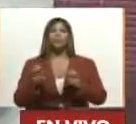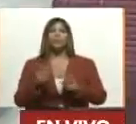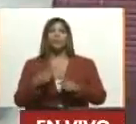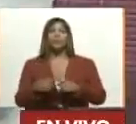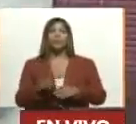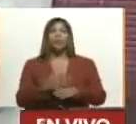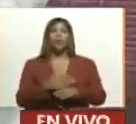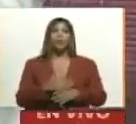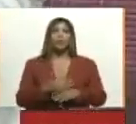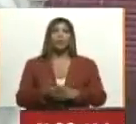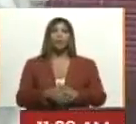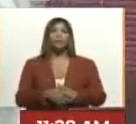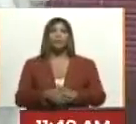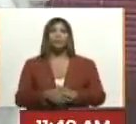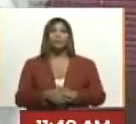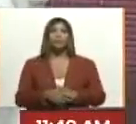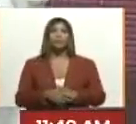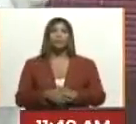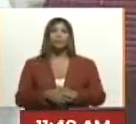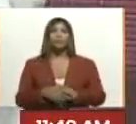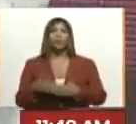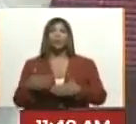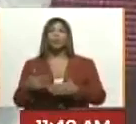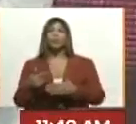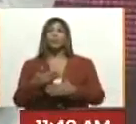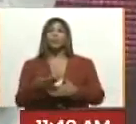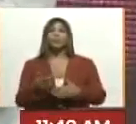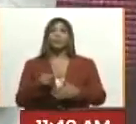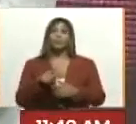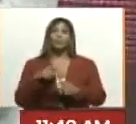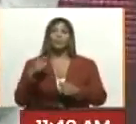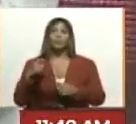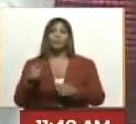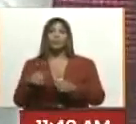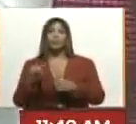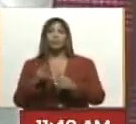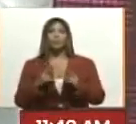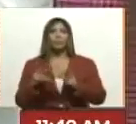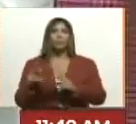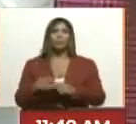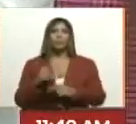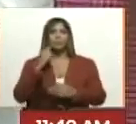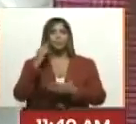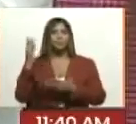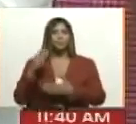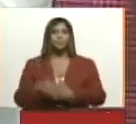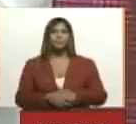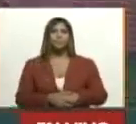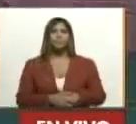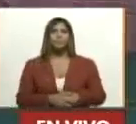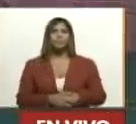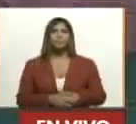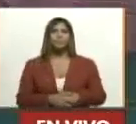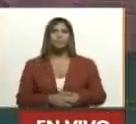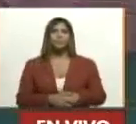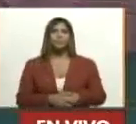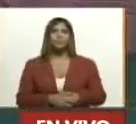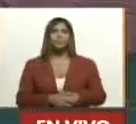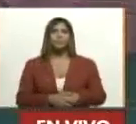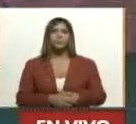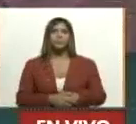antes nos gustaría compartir con ustedes un material que tiene nuestro equipo de producción allá en los estudios.